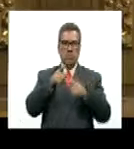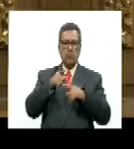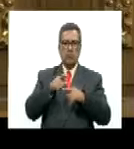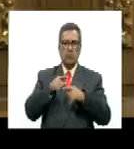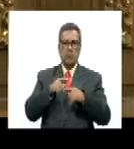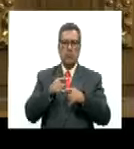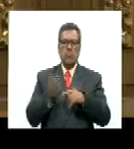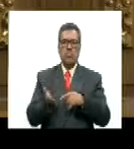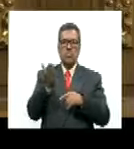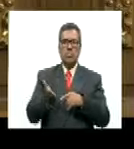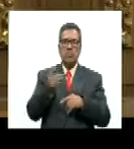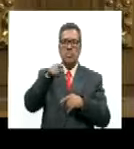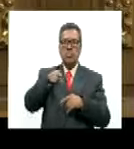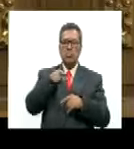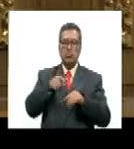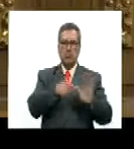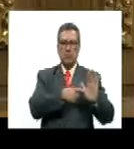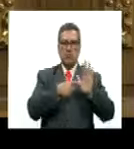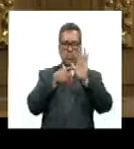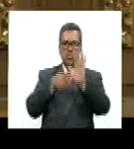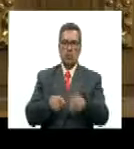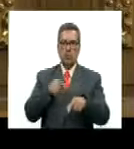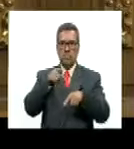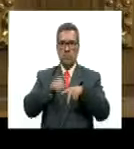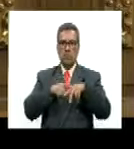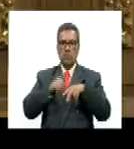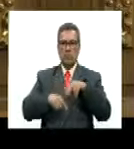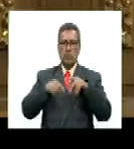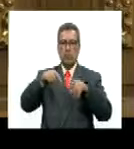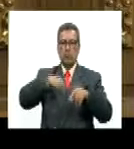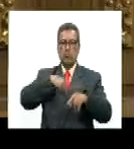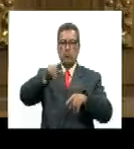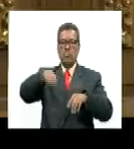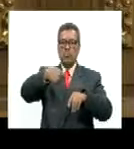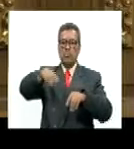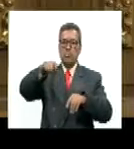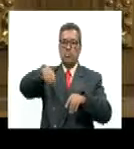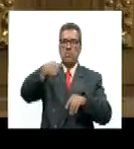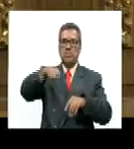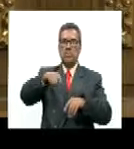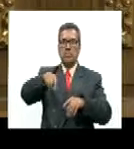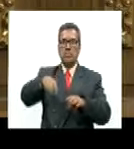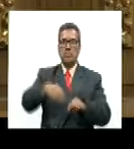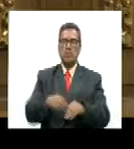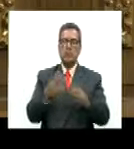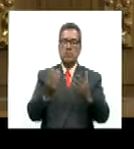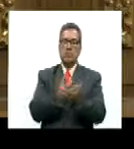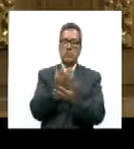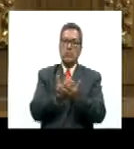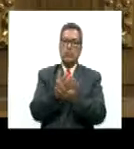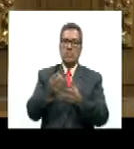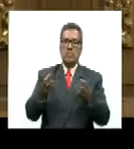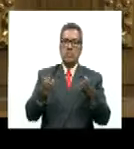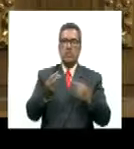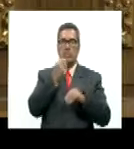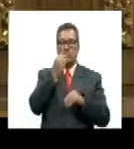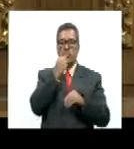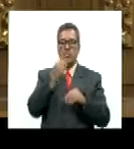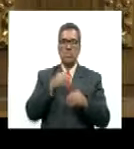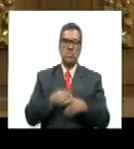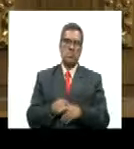clave para que este personaje, que yo soy el cocinero, que cocina muy alegremente una comida